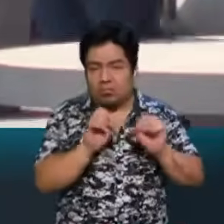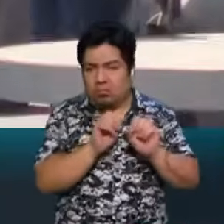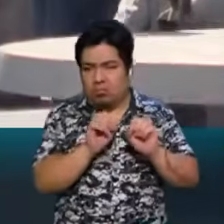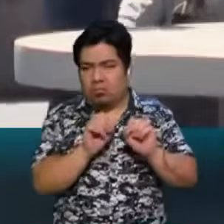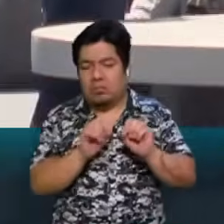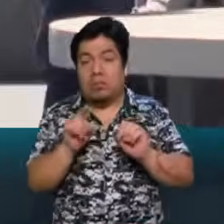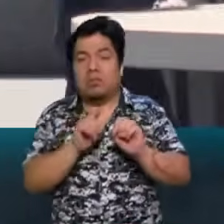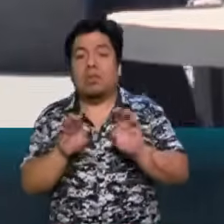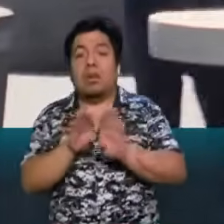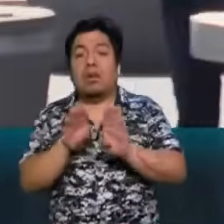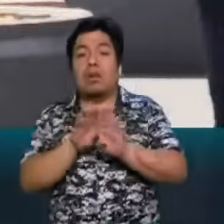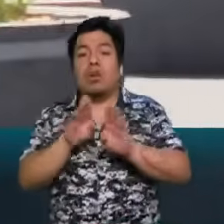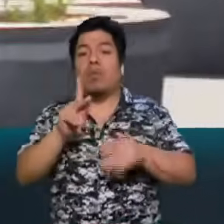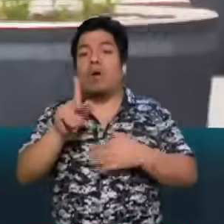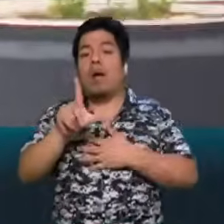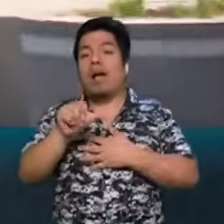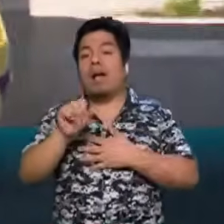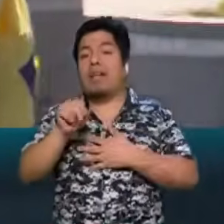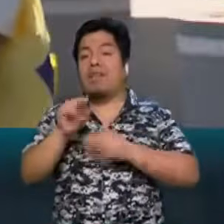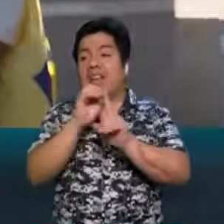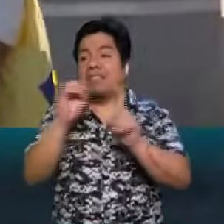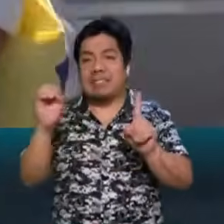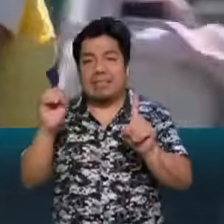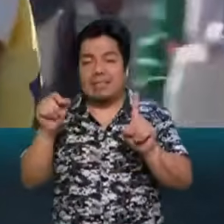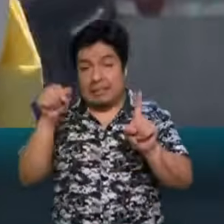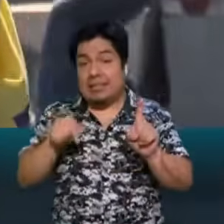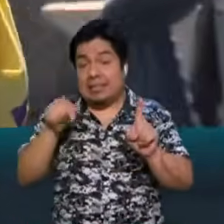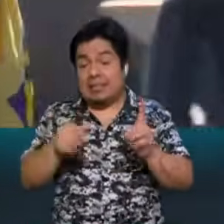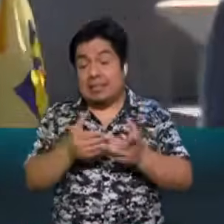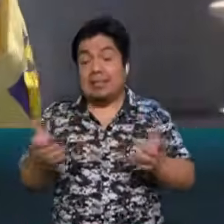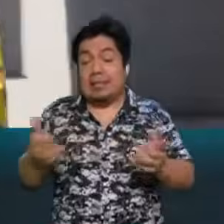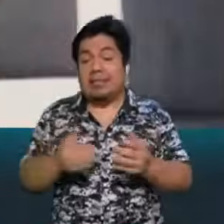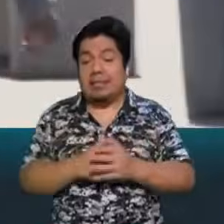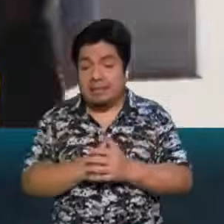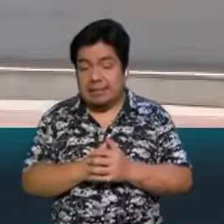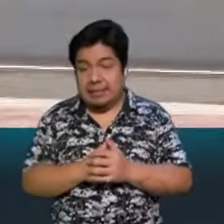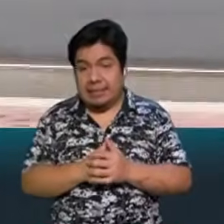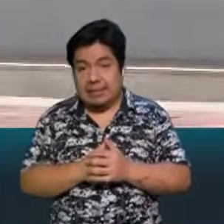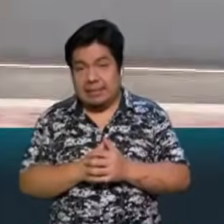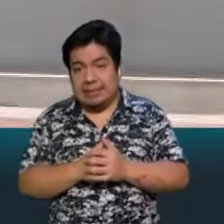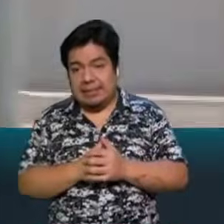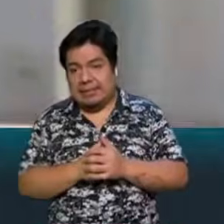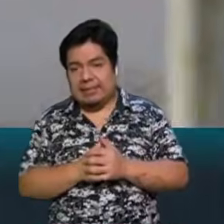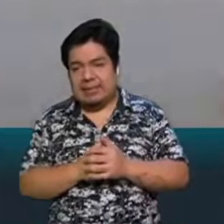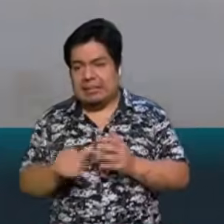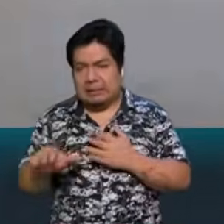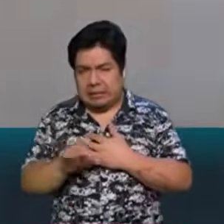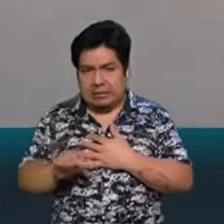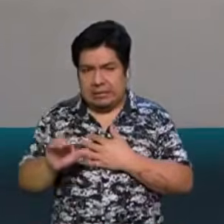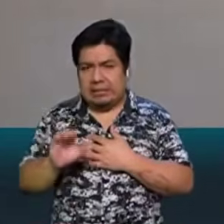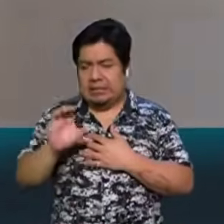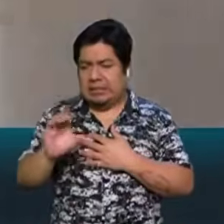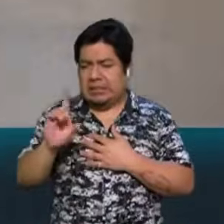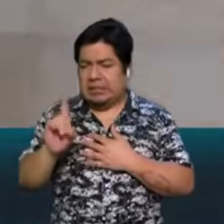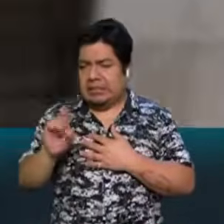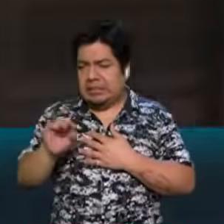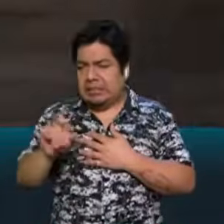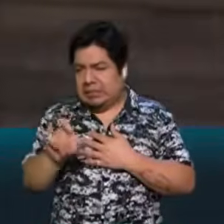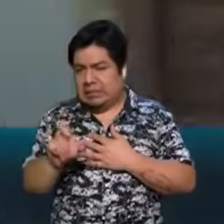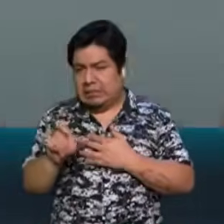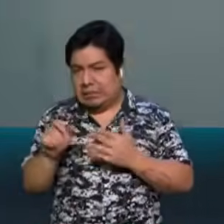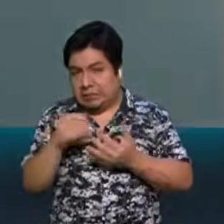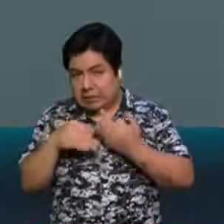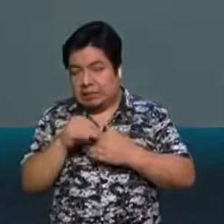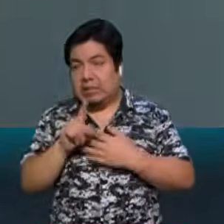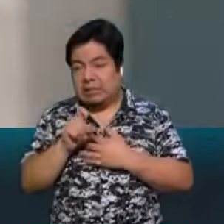es la planeación. Y es la planeación que tenemos que tener en una ciudad como esta que garantice el acceso